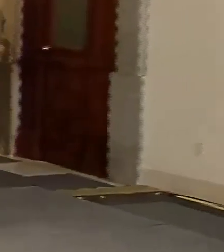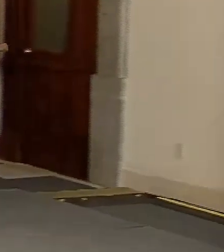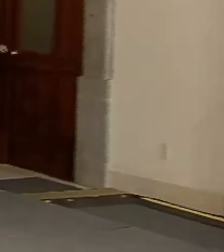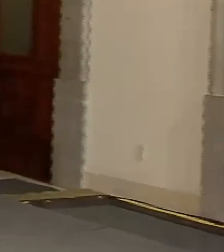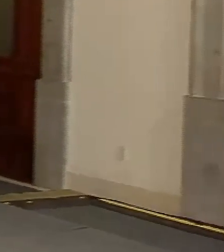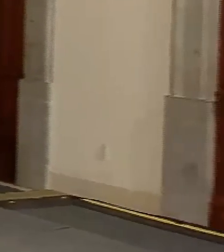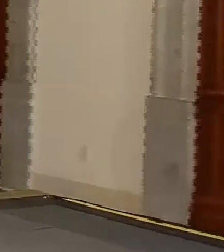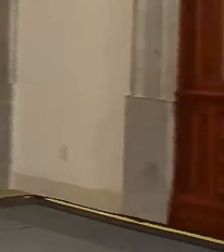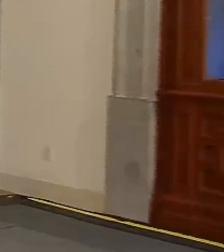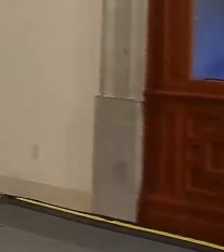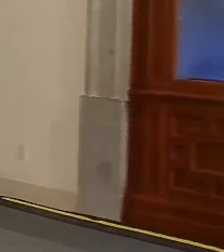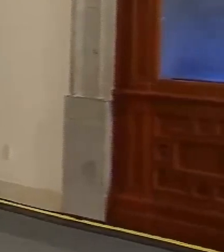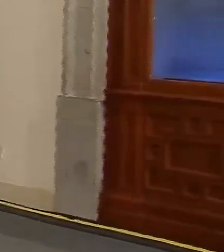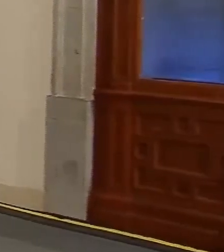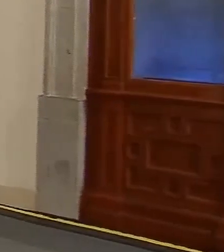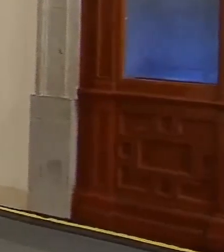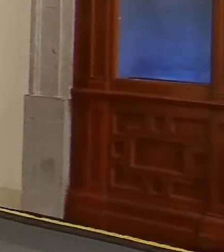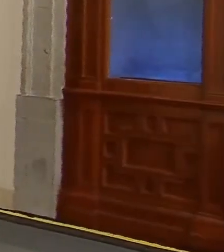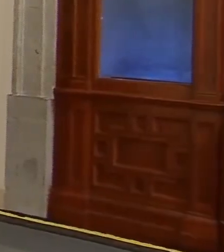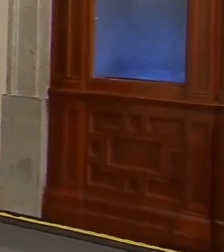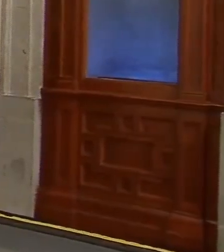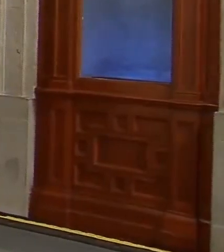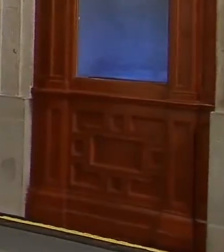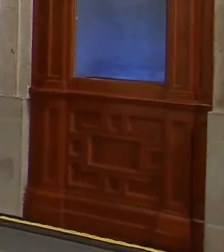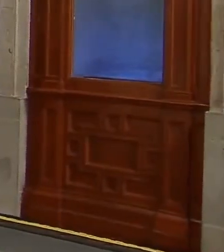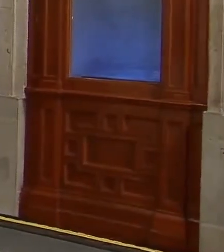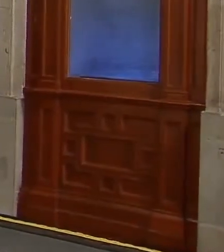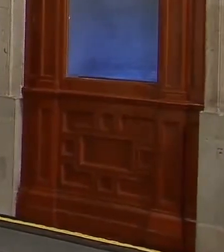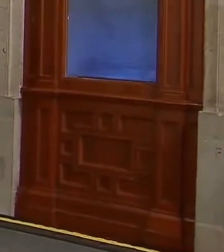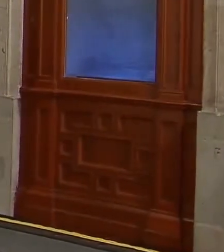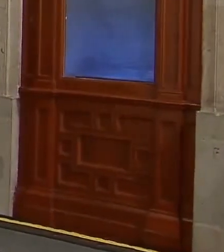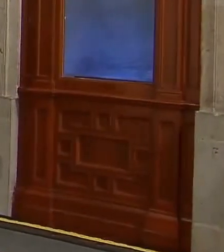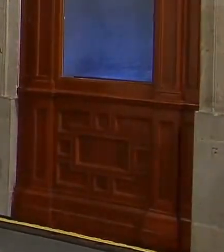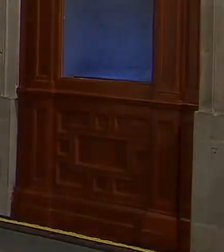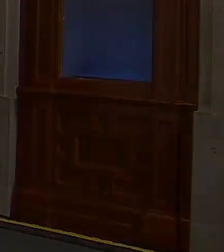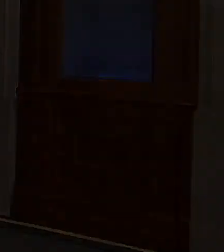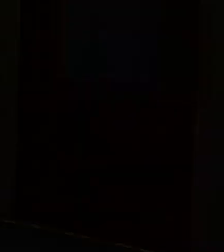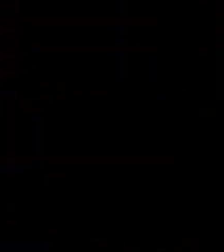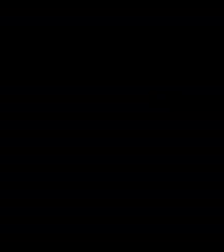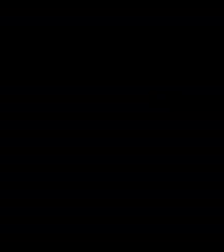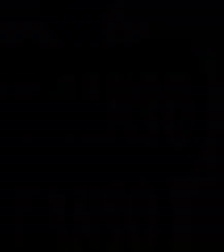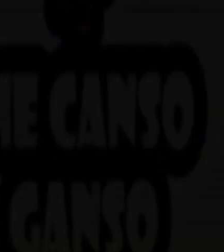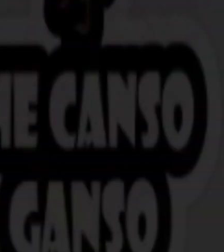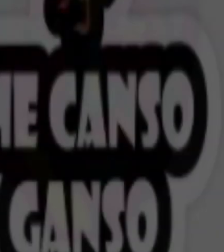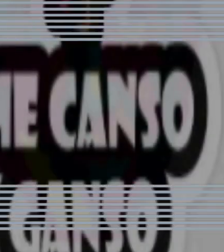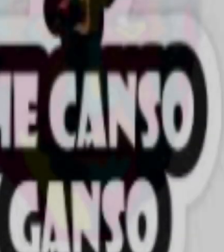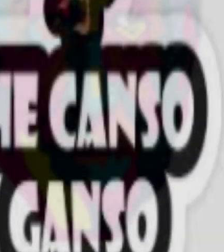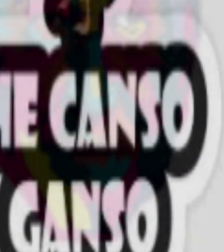(Risa)